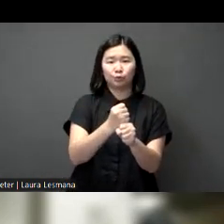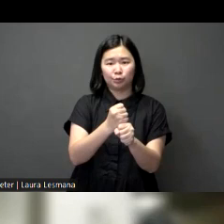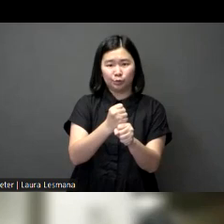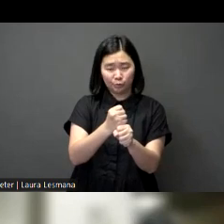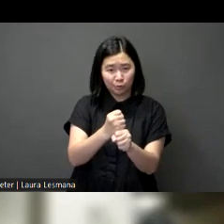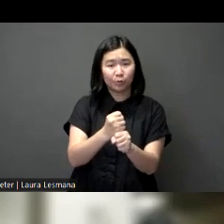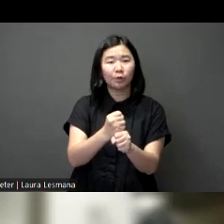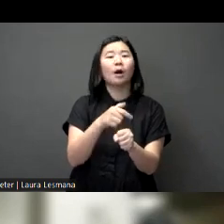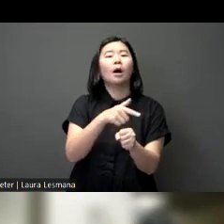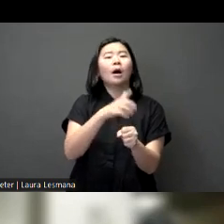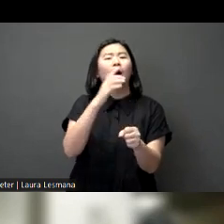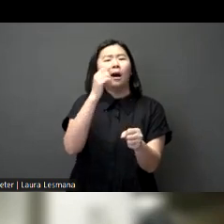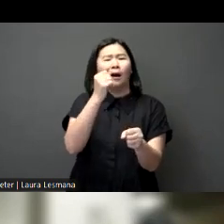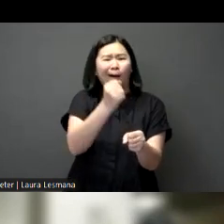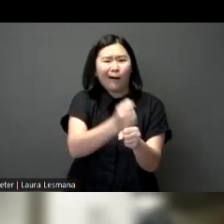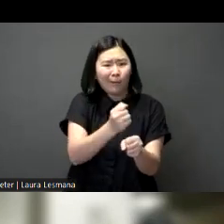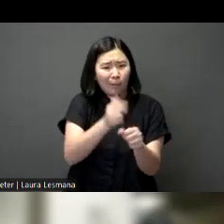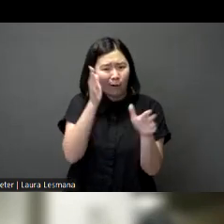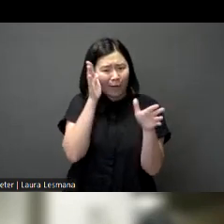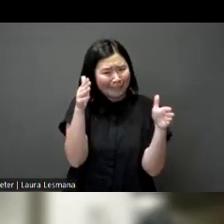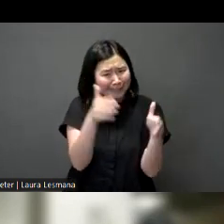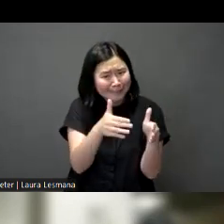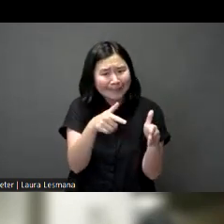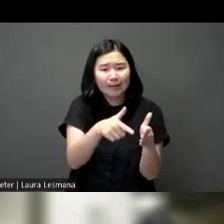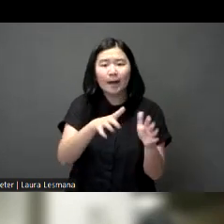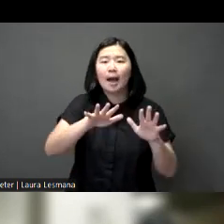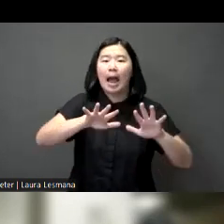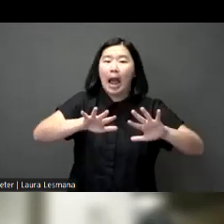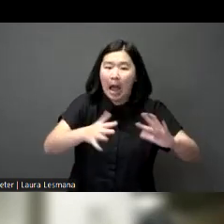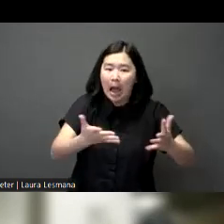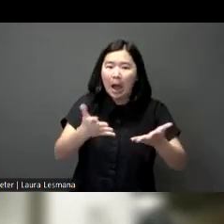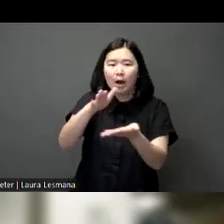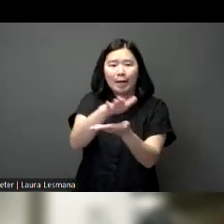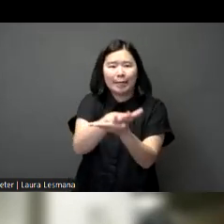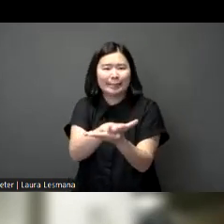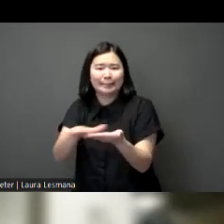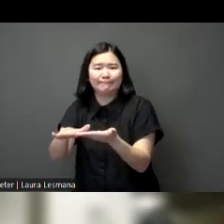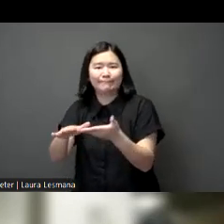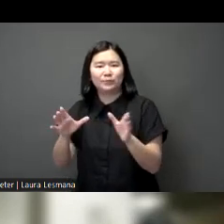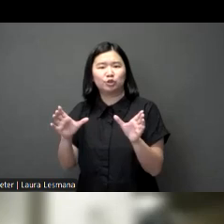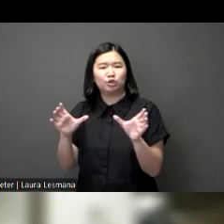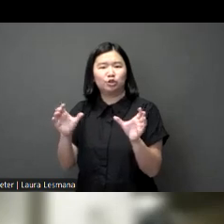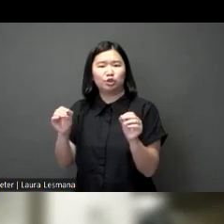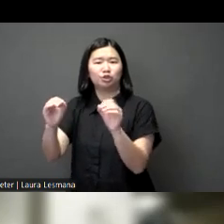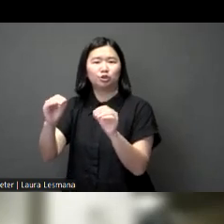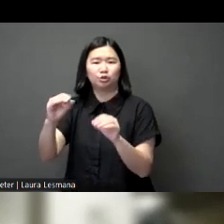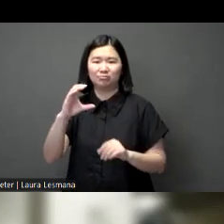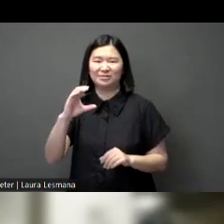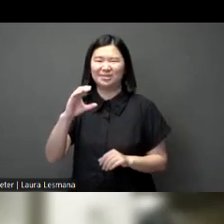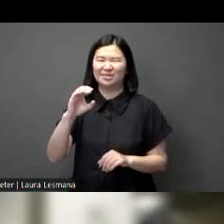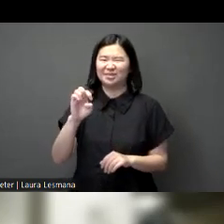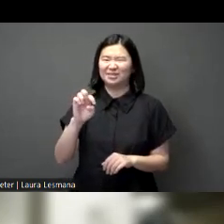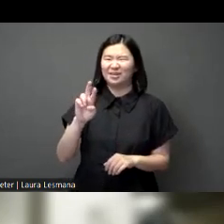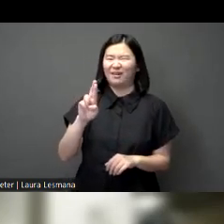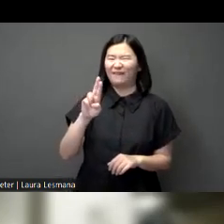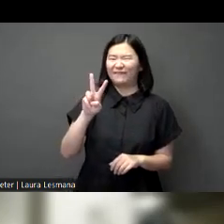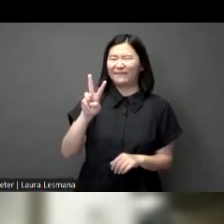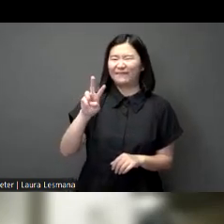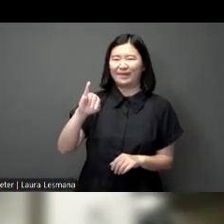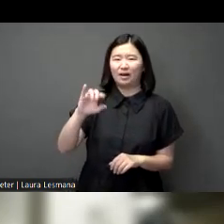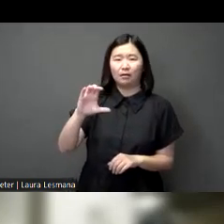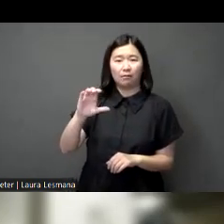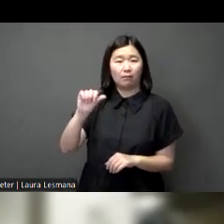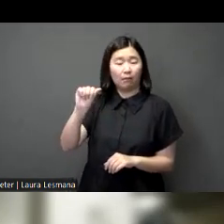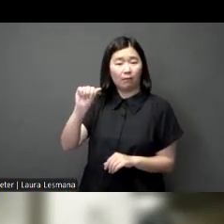cáncer cervicuterino, y para ello quiero mostrarles algunas iniciativas nacionales o los antecedentes en el abordaje de esta problemática,